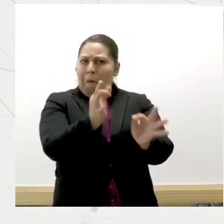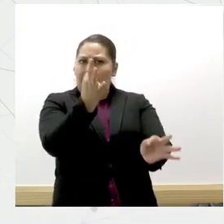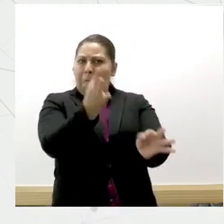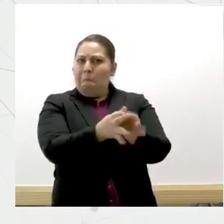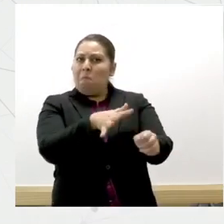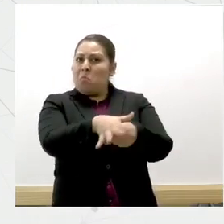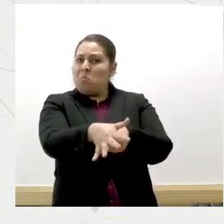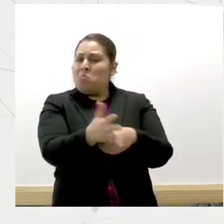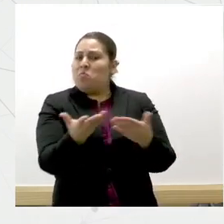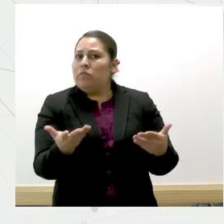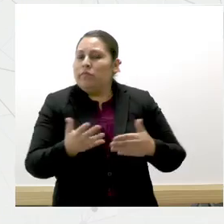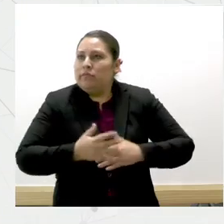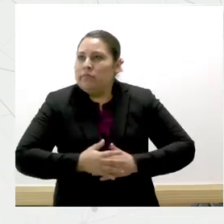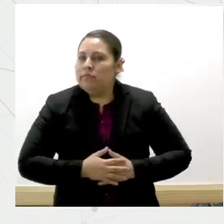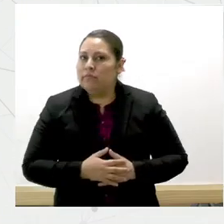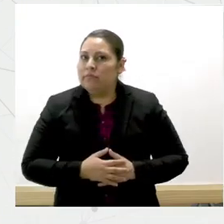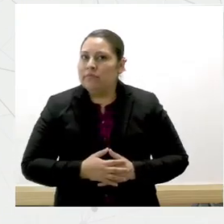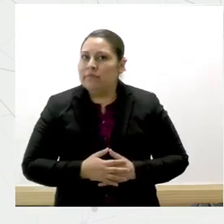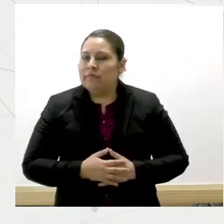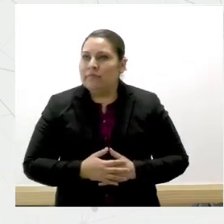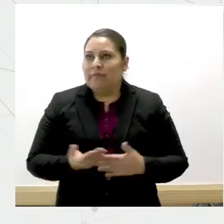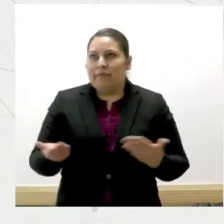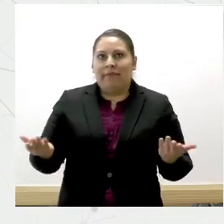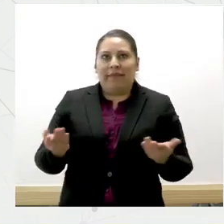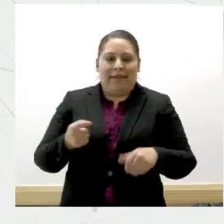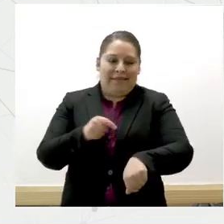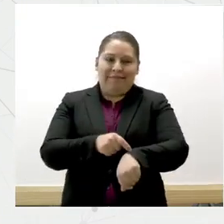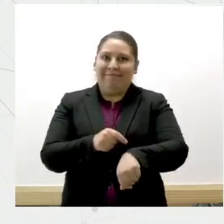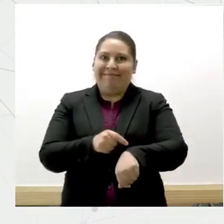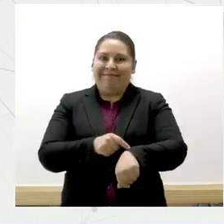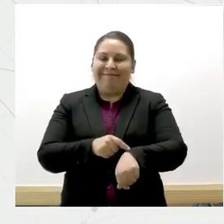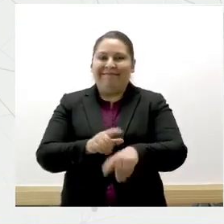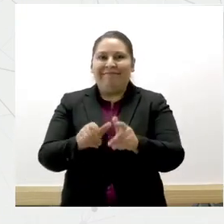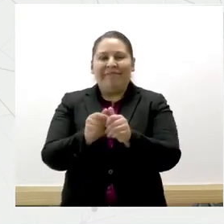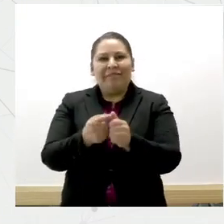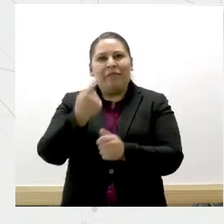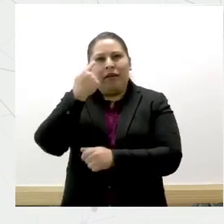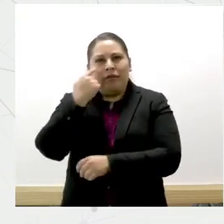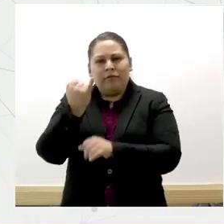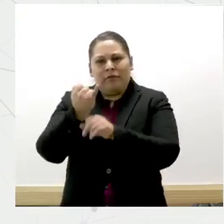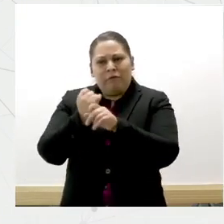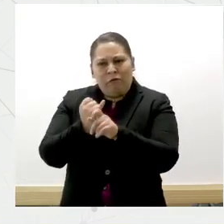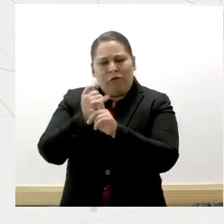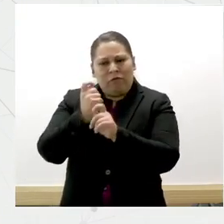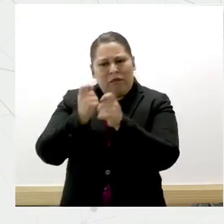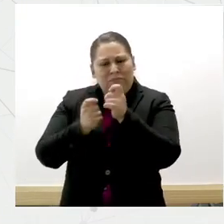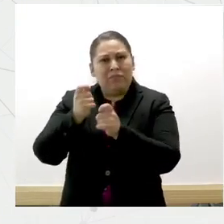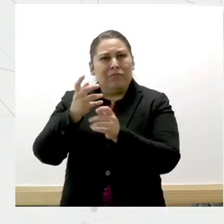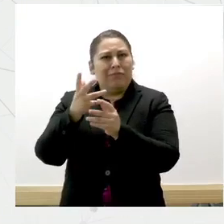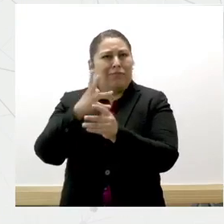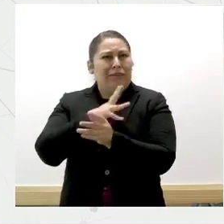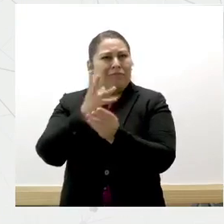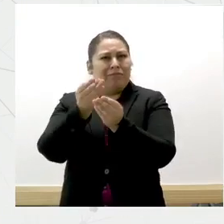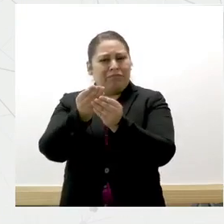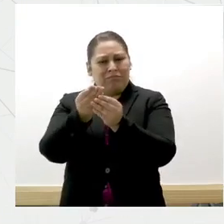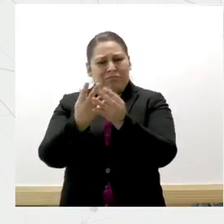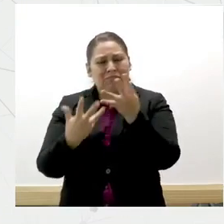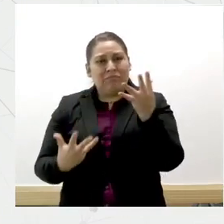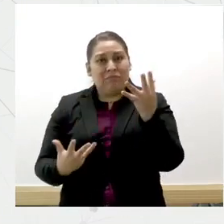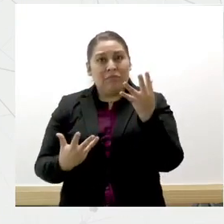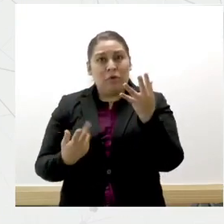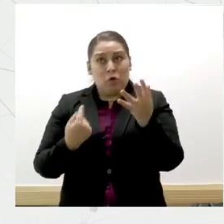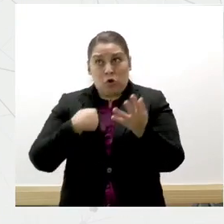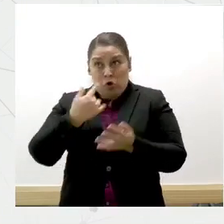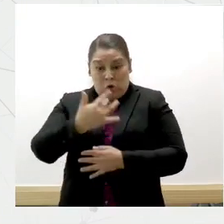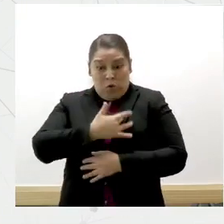explicar, hoy no teníamos tiempo, pero empiezas a sacar datos, datos y datos. Dices, no es que yo me sienta discriminada,